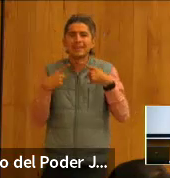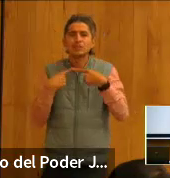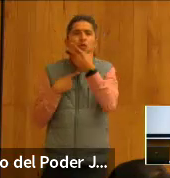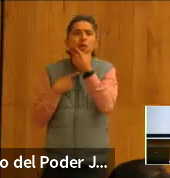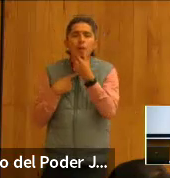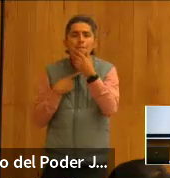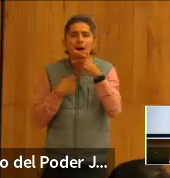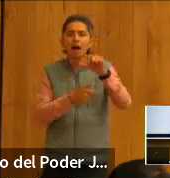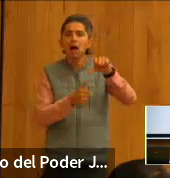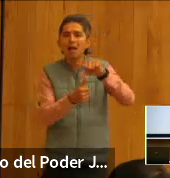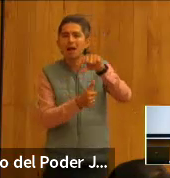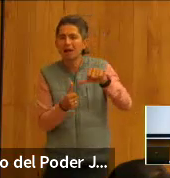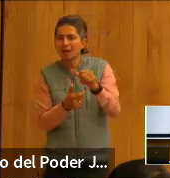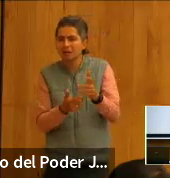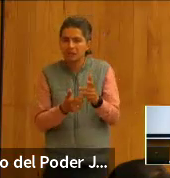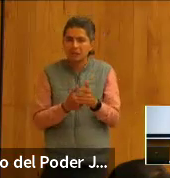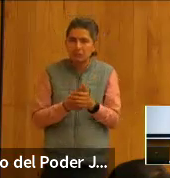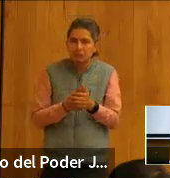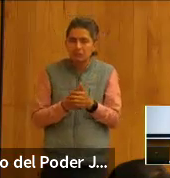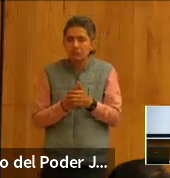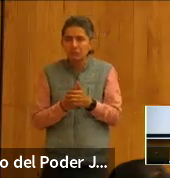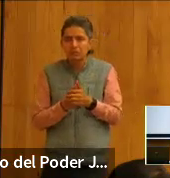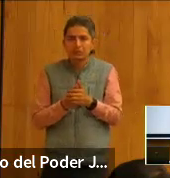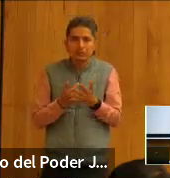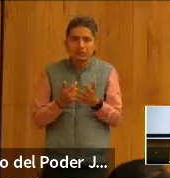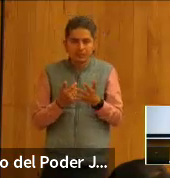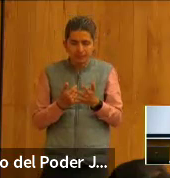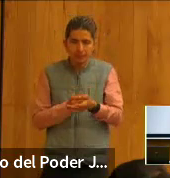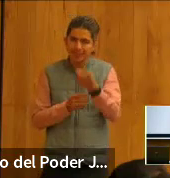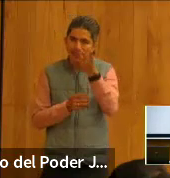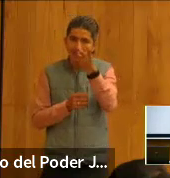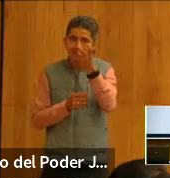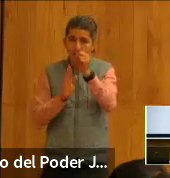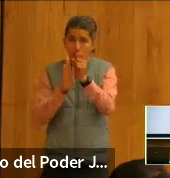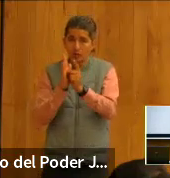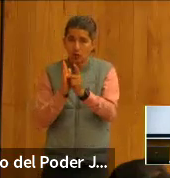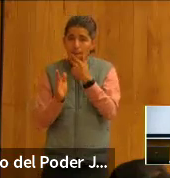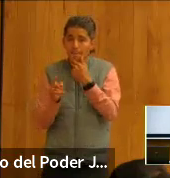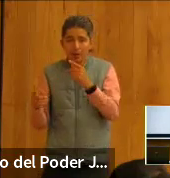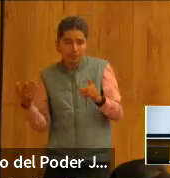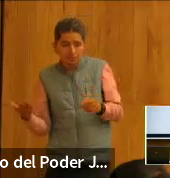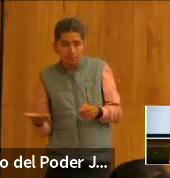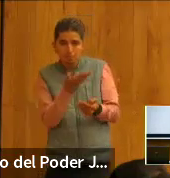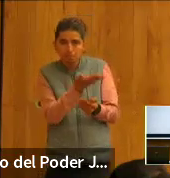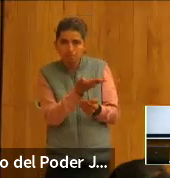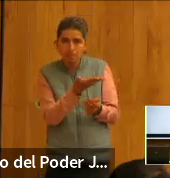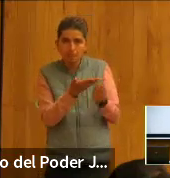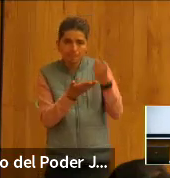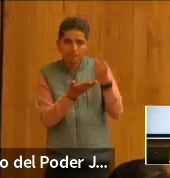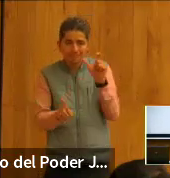sexo masculino. Y bueno, esa es la solicitud primordial de la medida